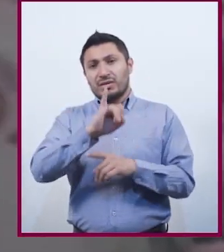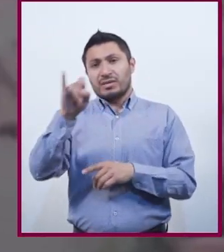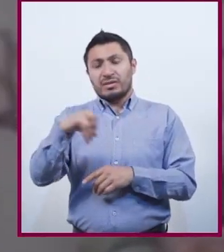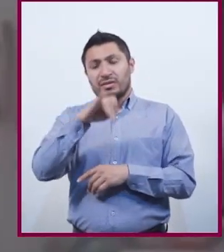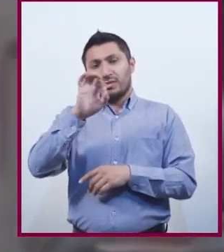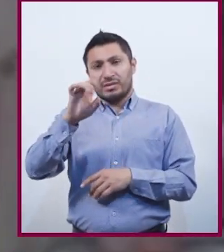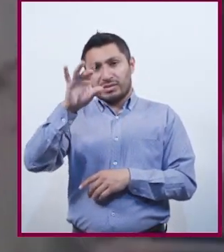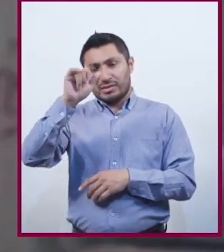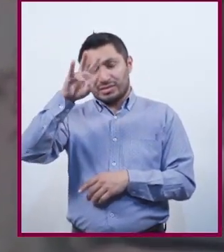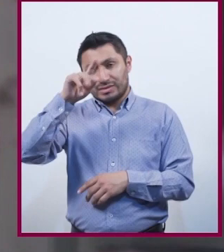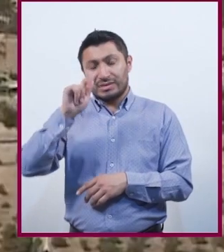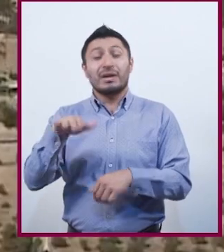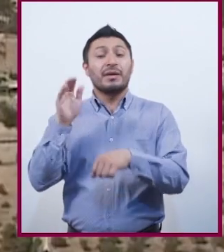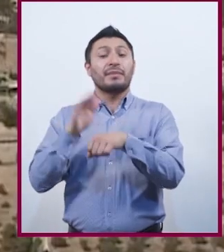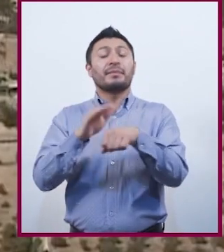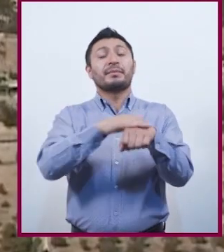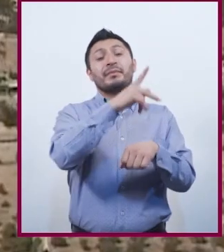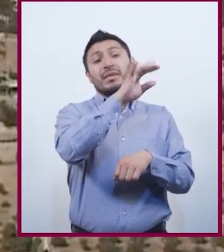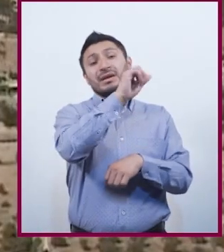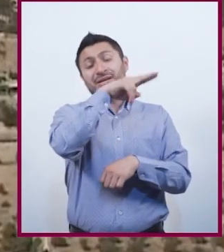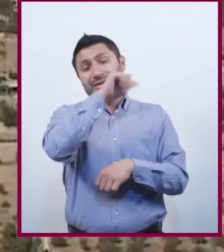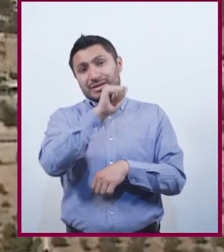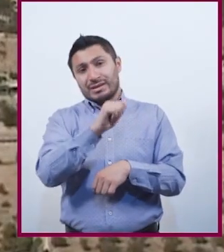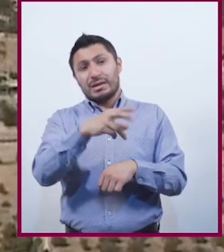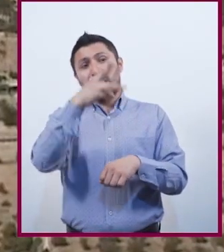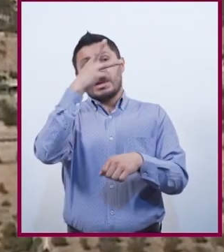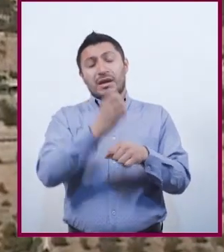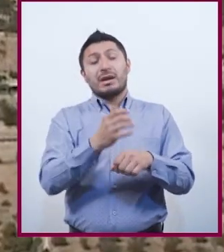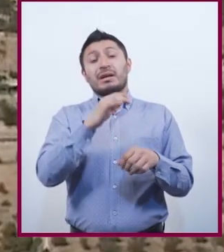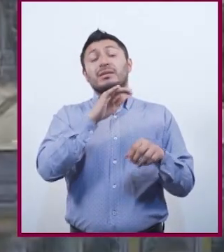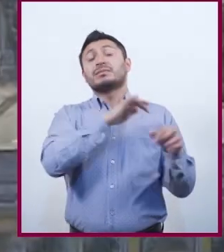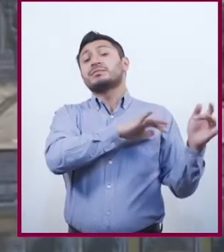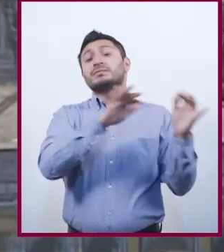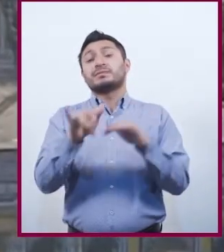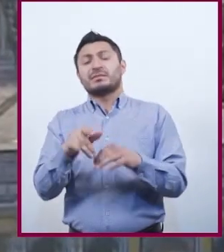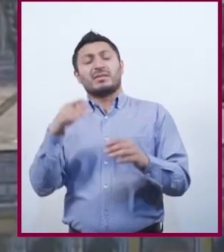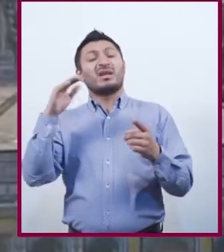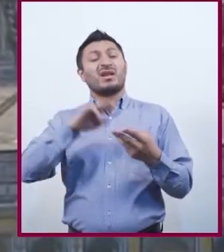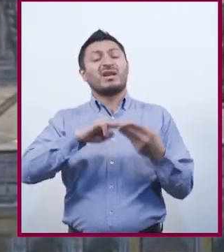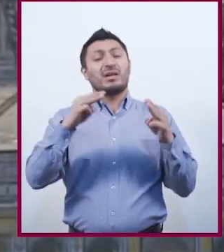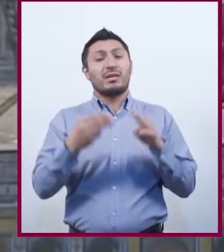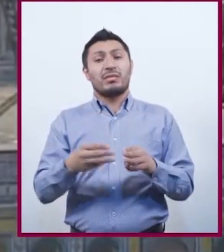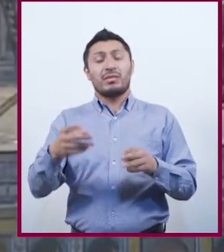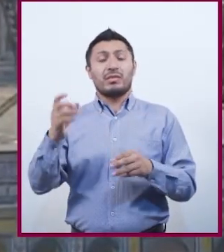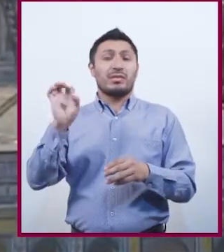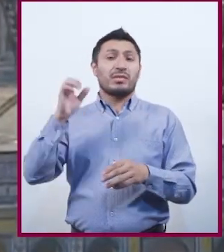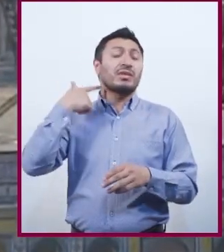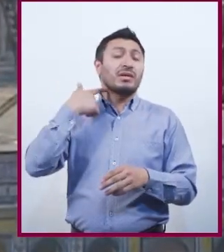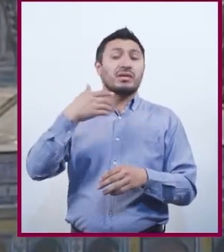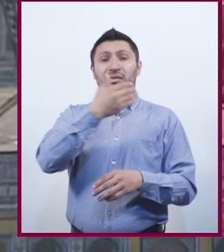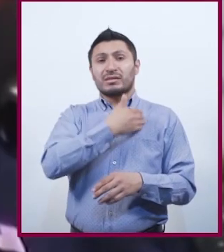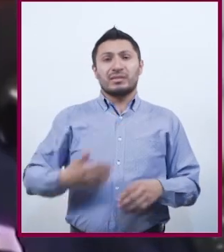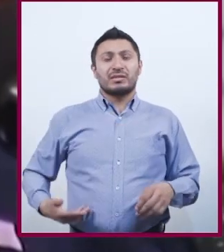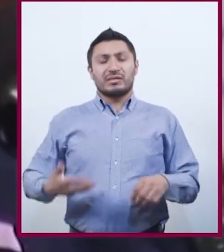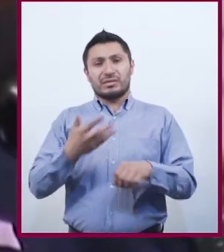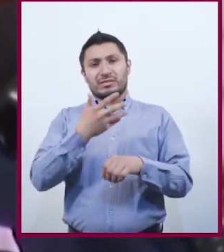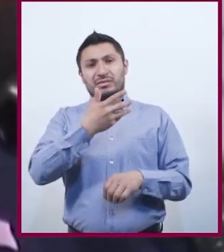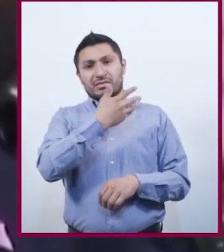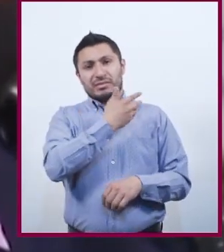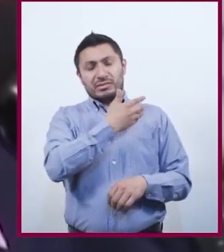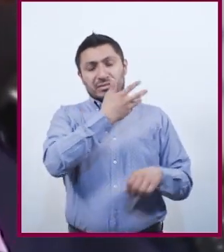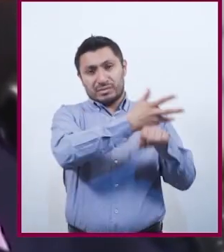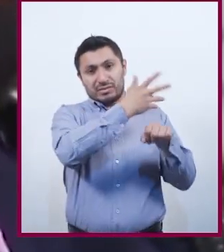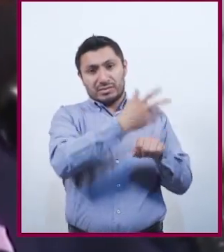Hamas llamó al pueblo palestino a una tercera intifada. El motivo, el expresidente de Estados Unidos, Donald